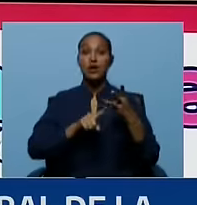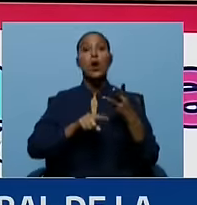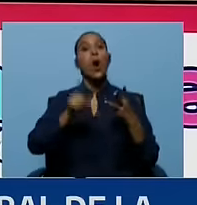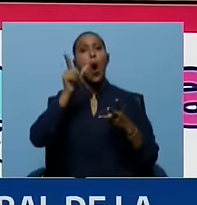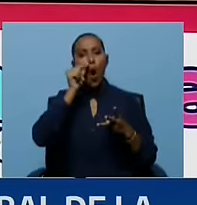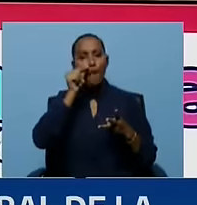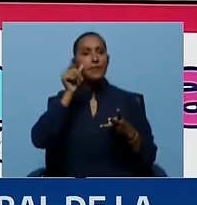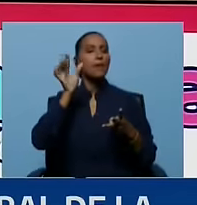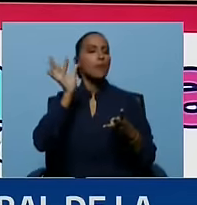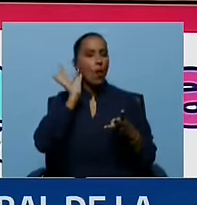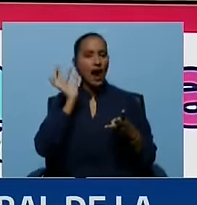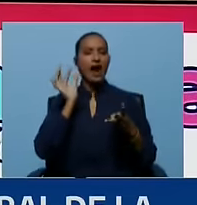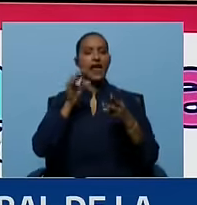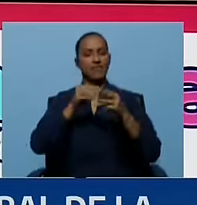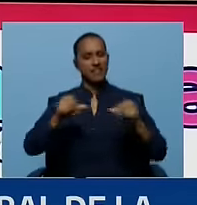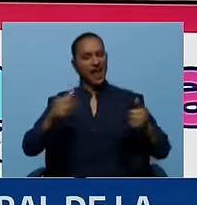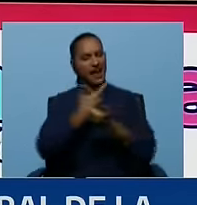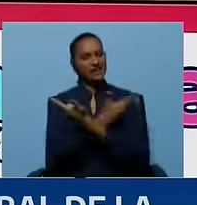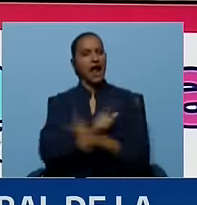mujeres libres.